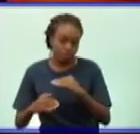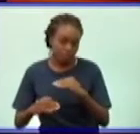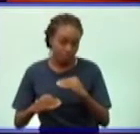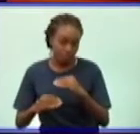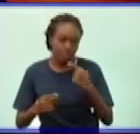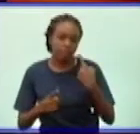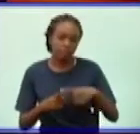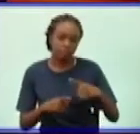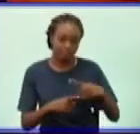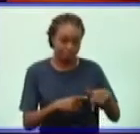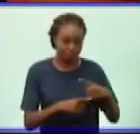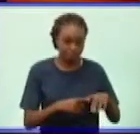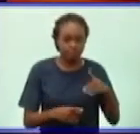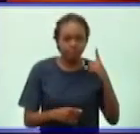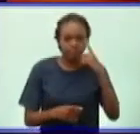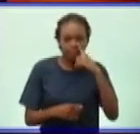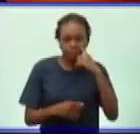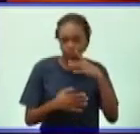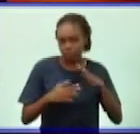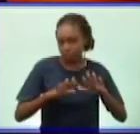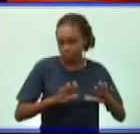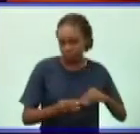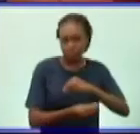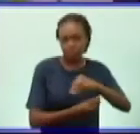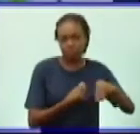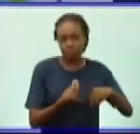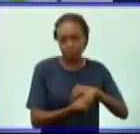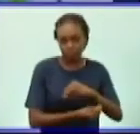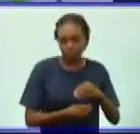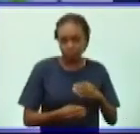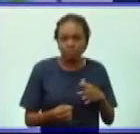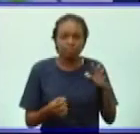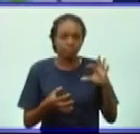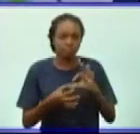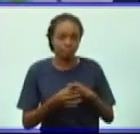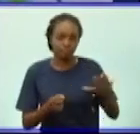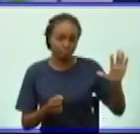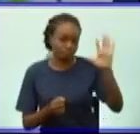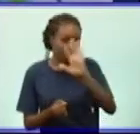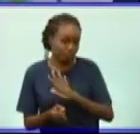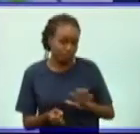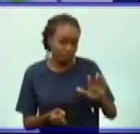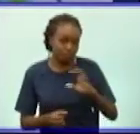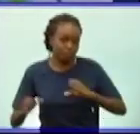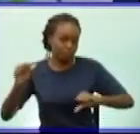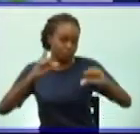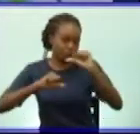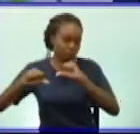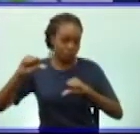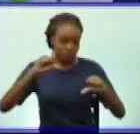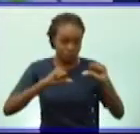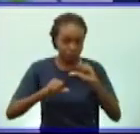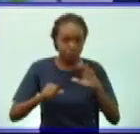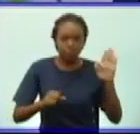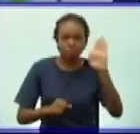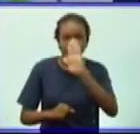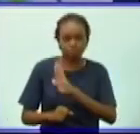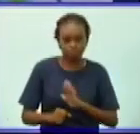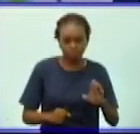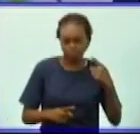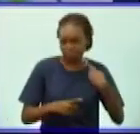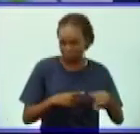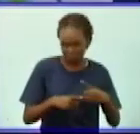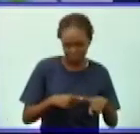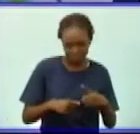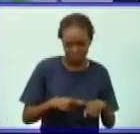y cambios de otras ciencias, como son la geografía, la química y la biología y otras